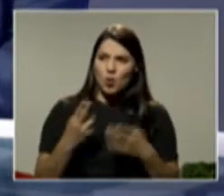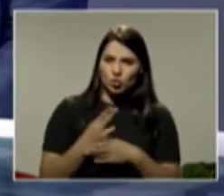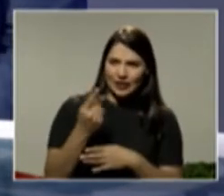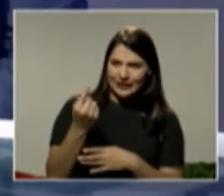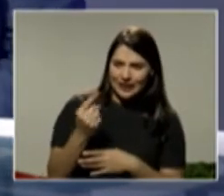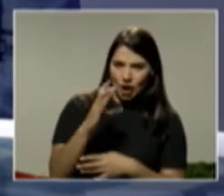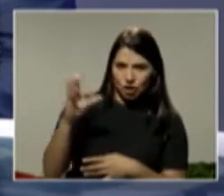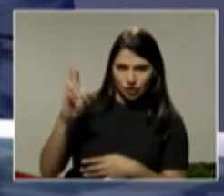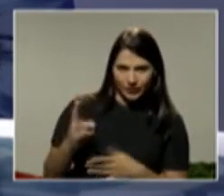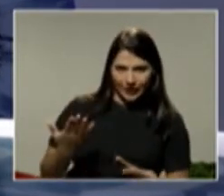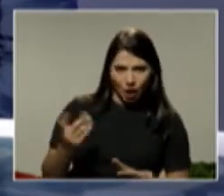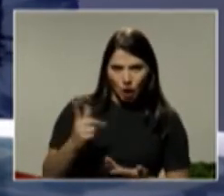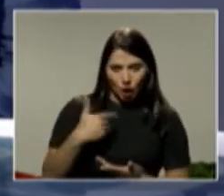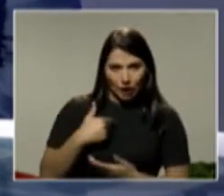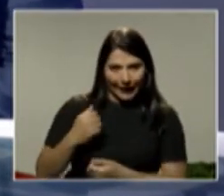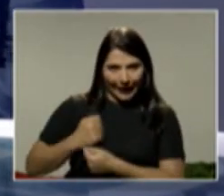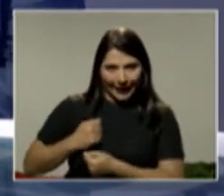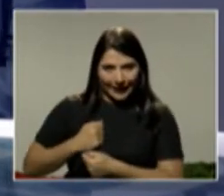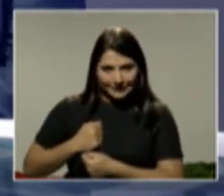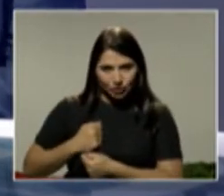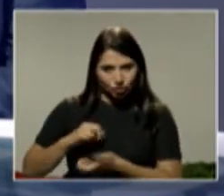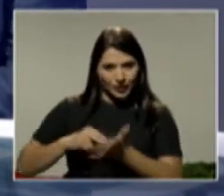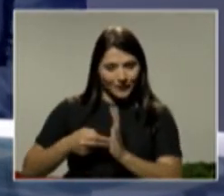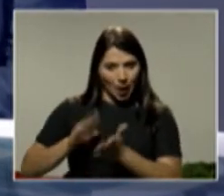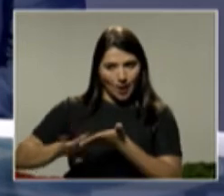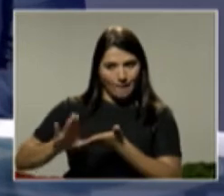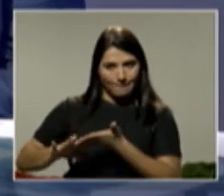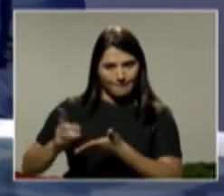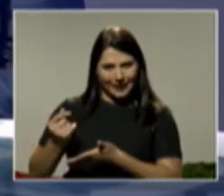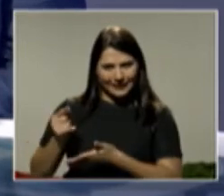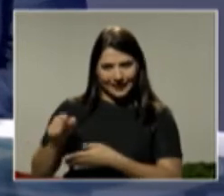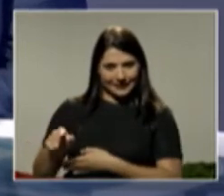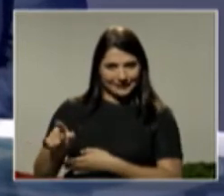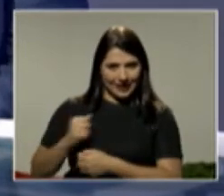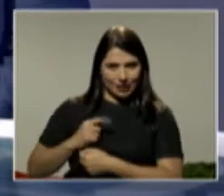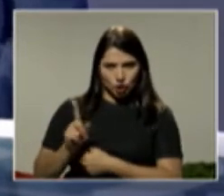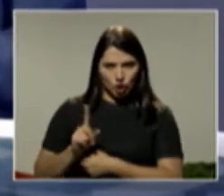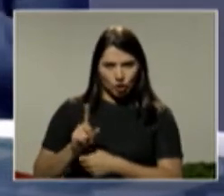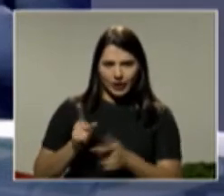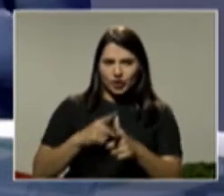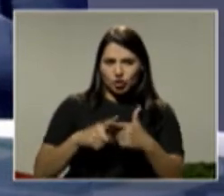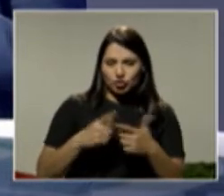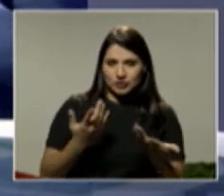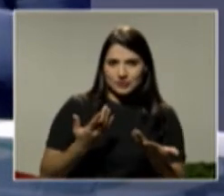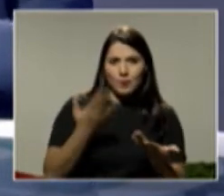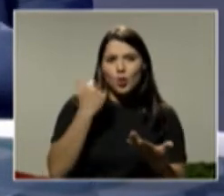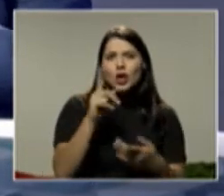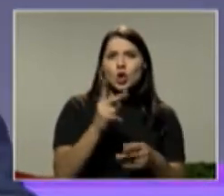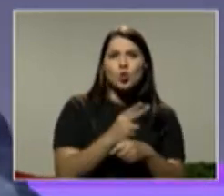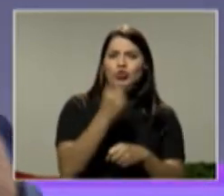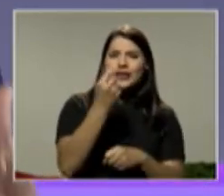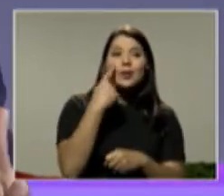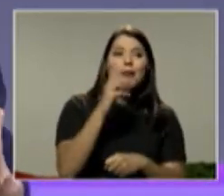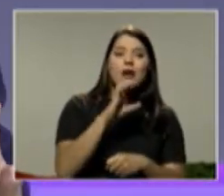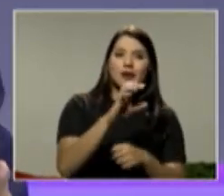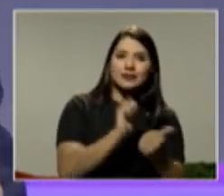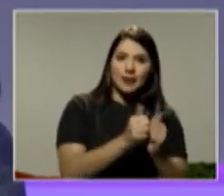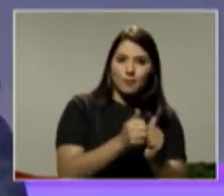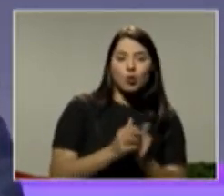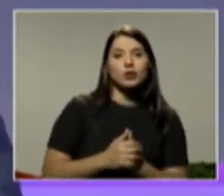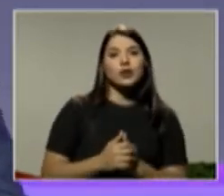las millonadas que se gastan en los países que tienen ejército? Pero definitivamente no ha sido una prioridad. Todos dicen sí es importante, todos nos interesa